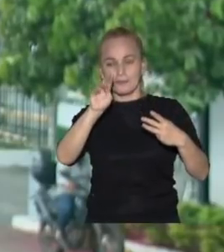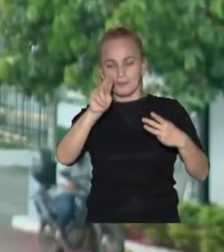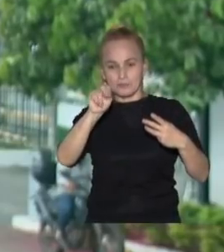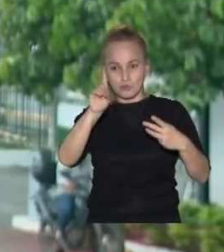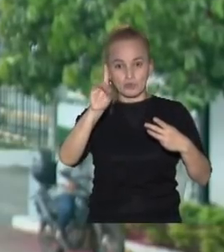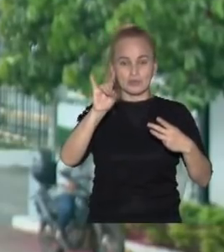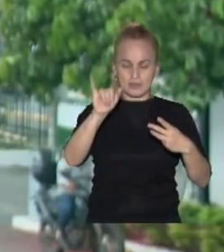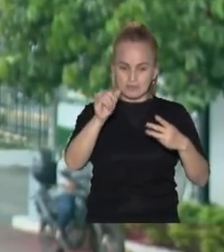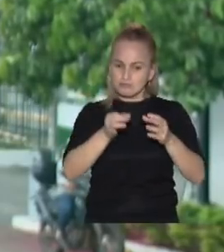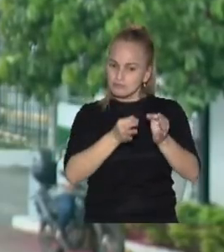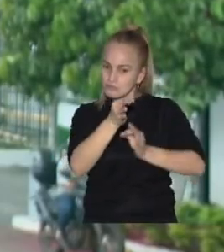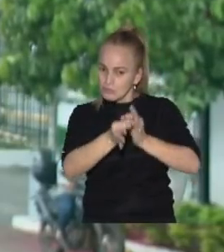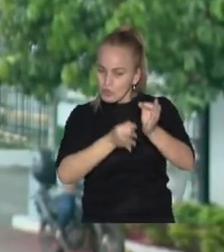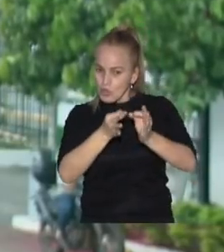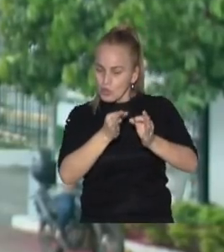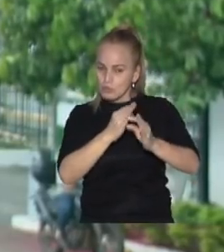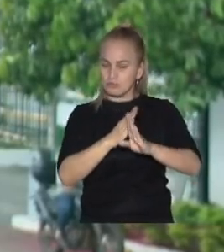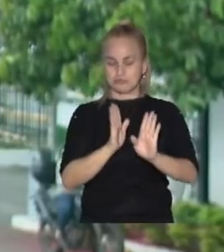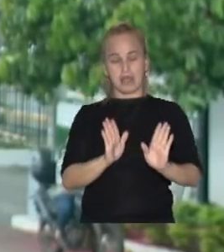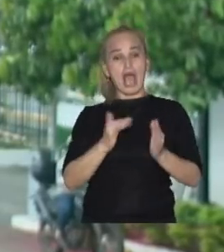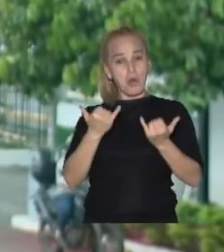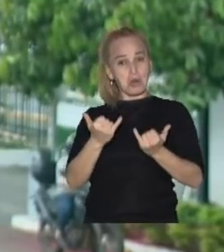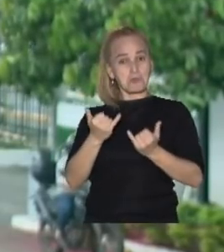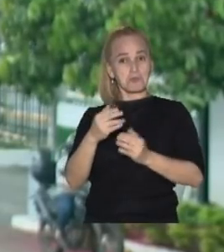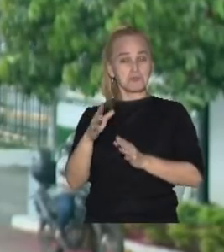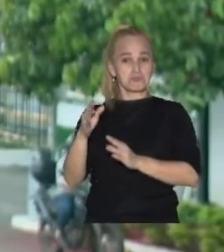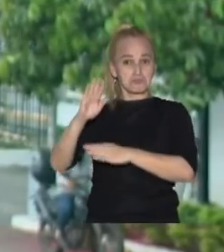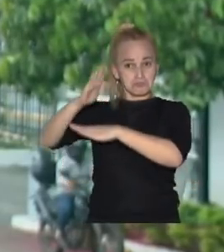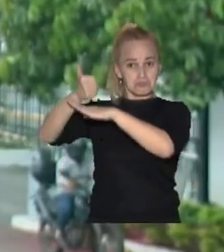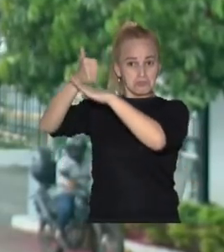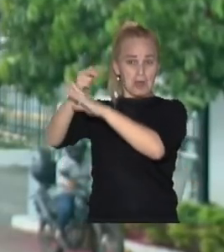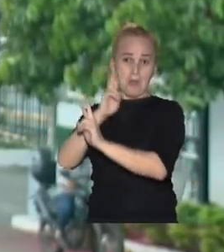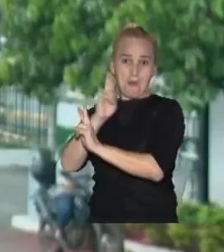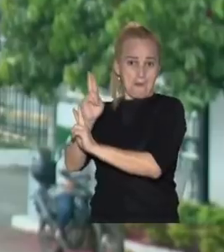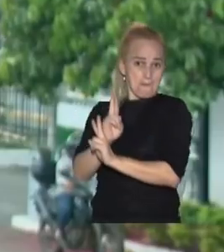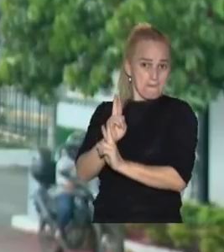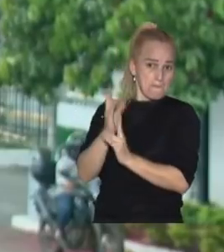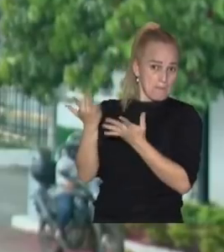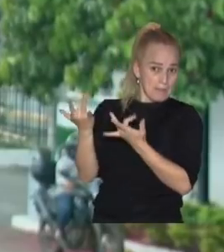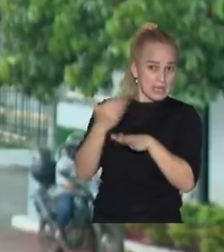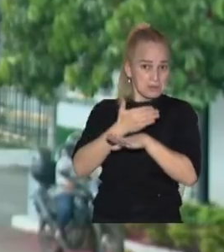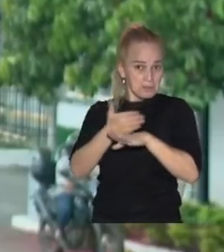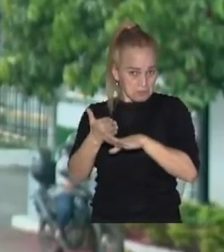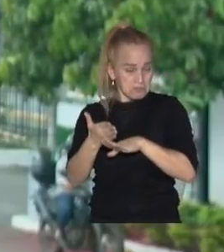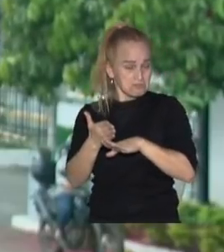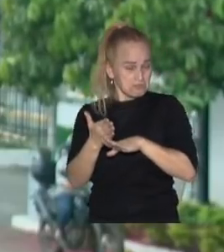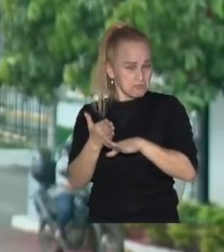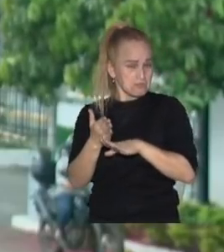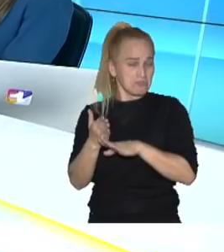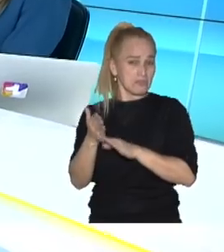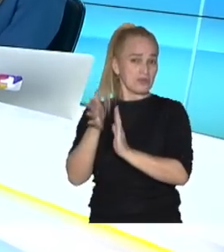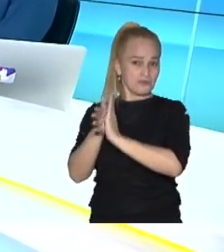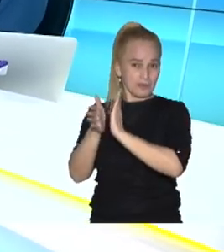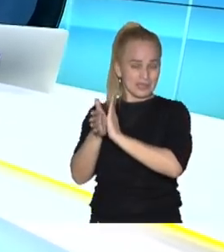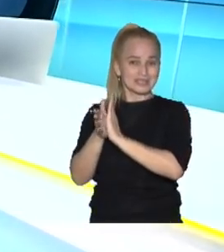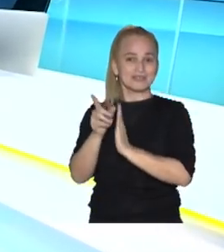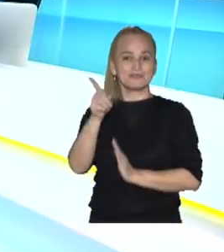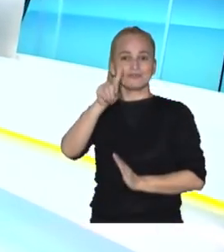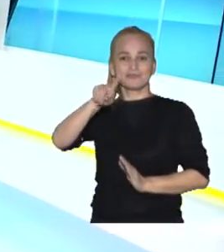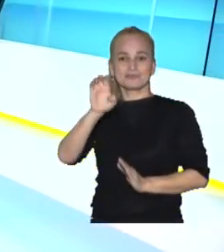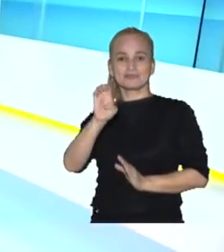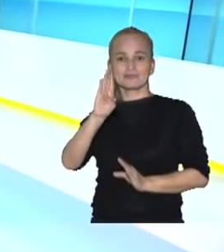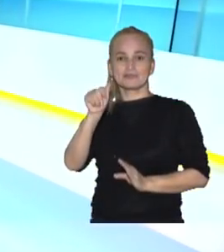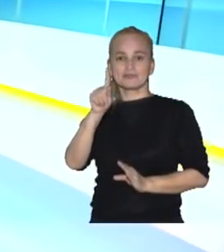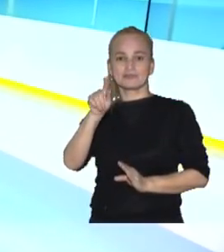pronunciado oficialmente. Se espera que lo realicen en las próximas horas. Nosotros estaremos muy atentos desde Cali. Sebastián Bedoya, Noticentro